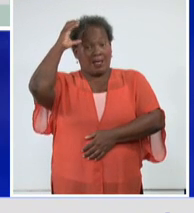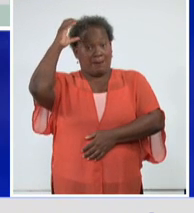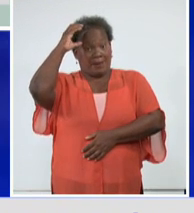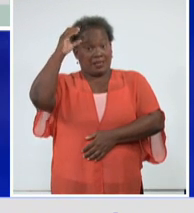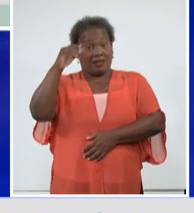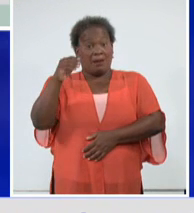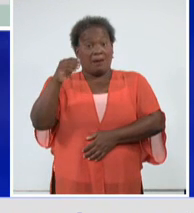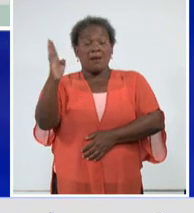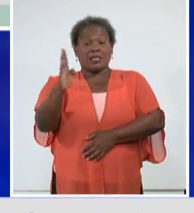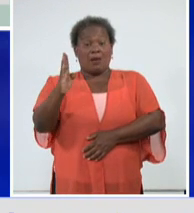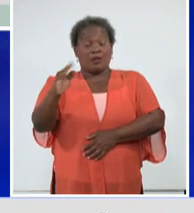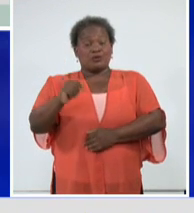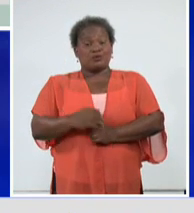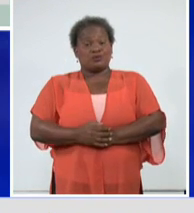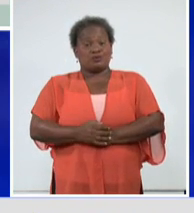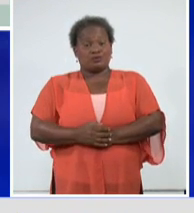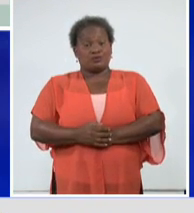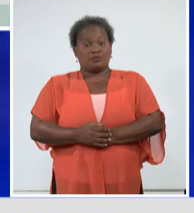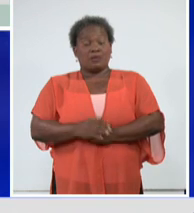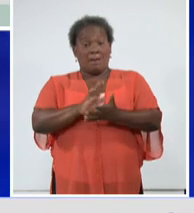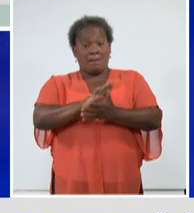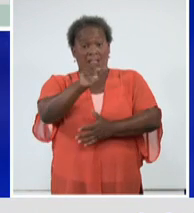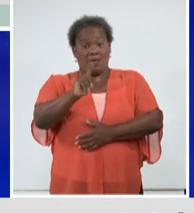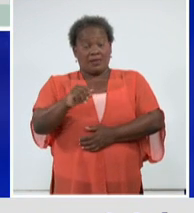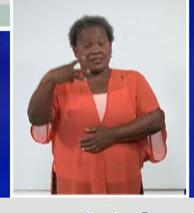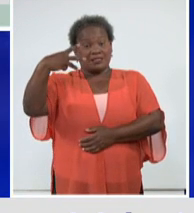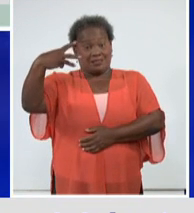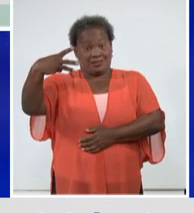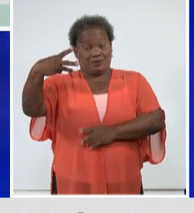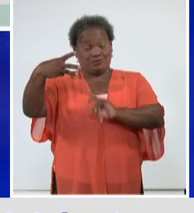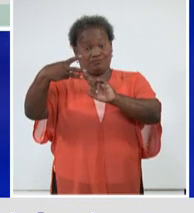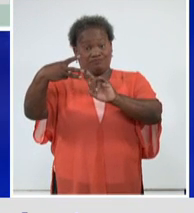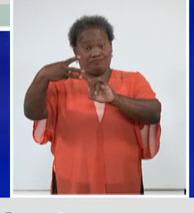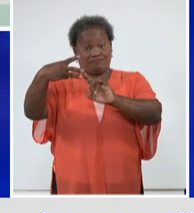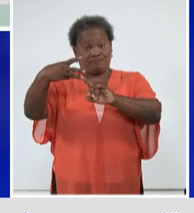Batabanó de Mayabeque en tercer lugar,